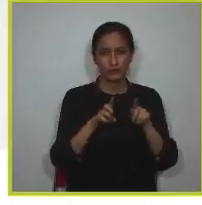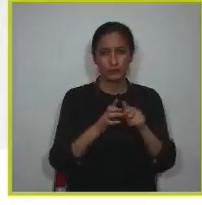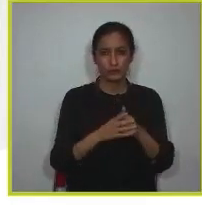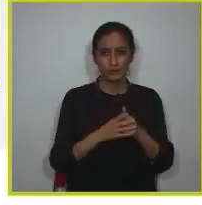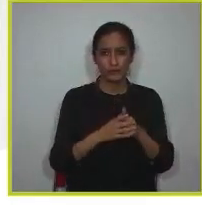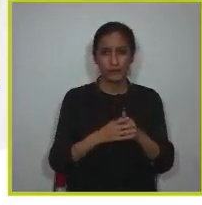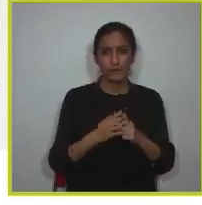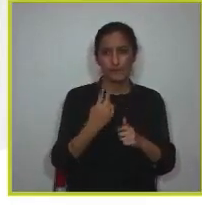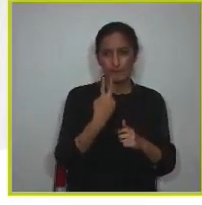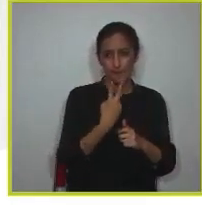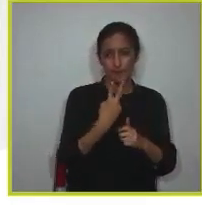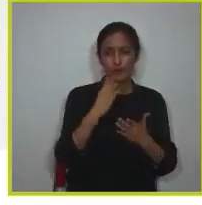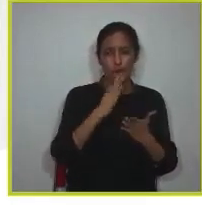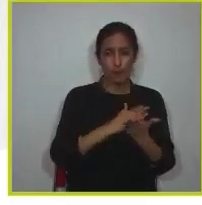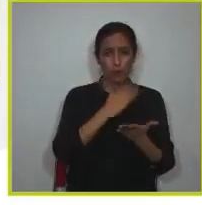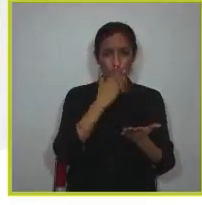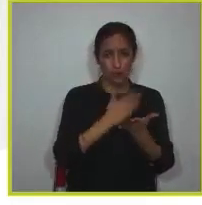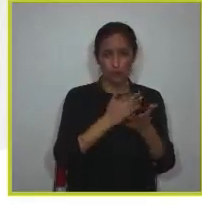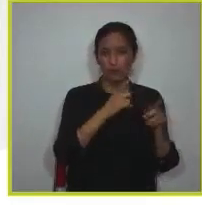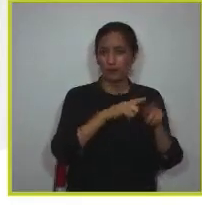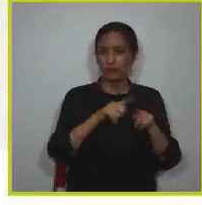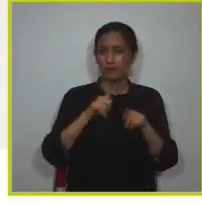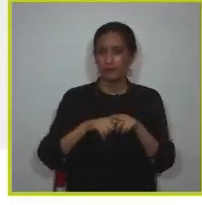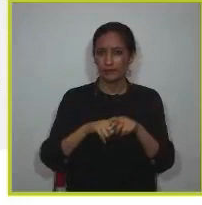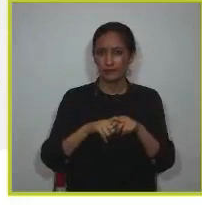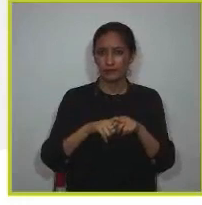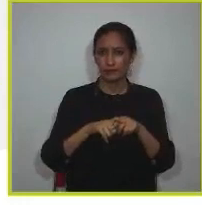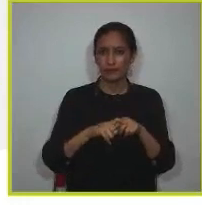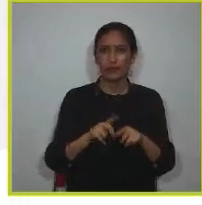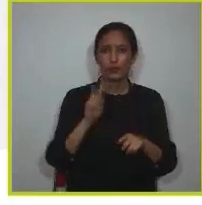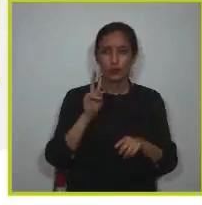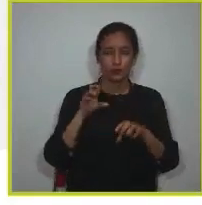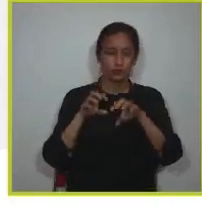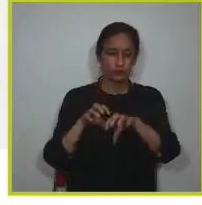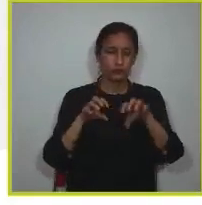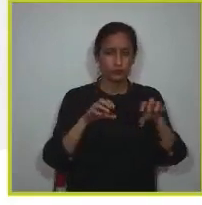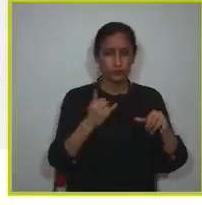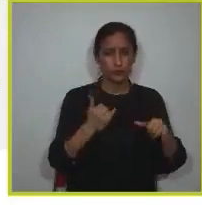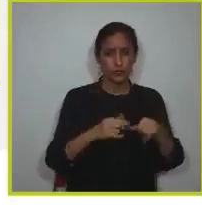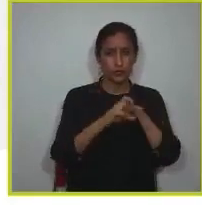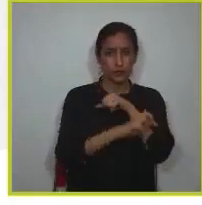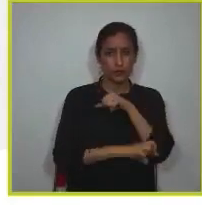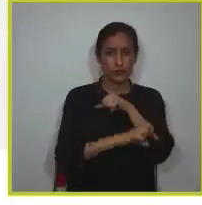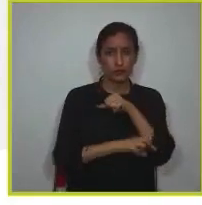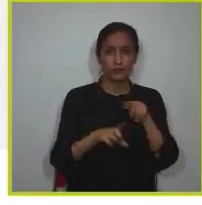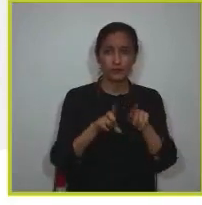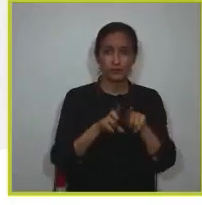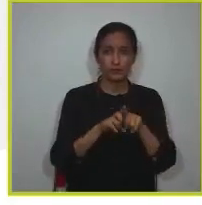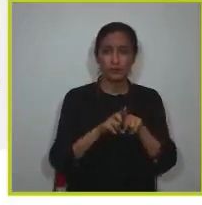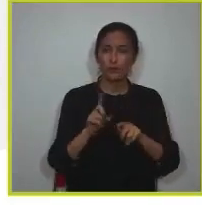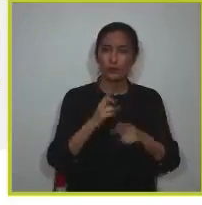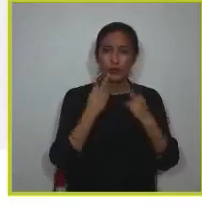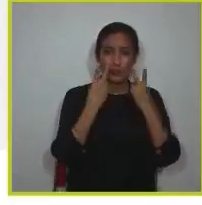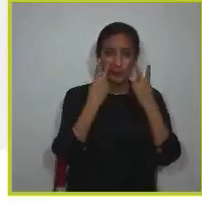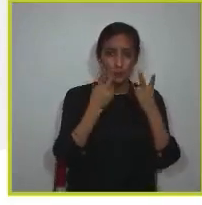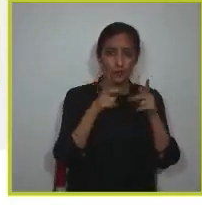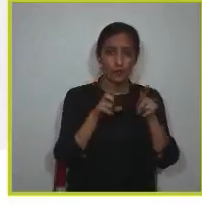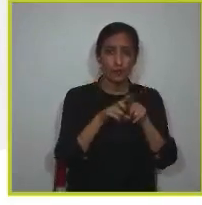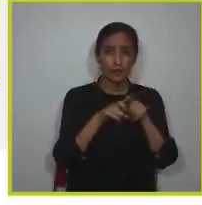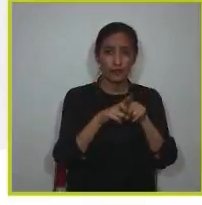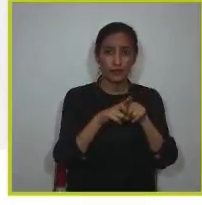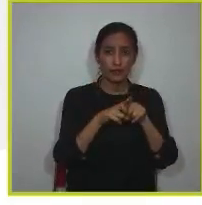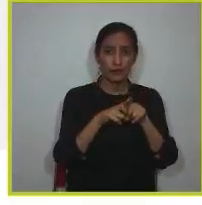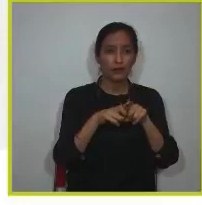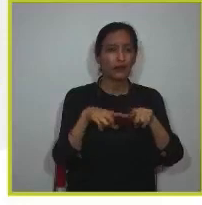son dos dos problemas que subsisten en dos zonas de nuestro país donde no solamente hay que mirar el ecosistema